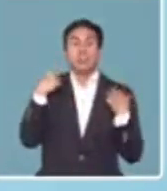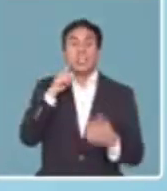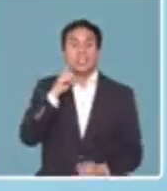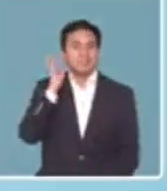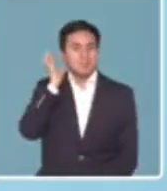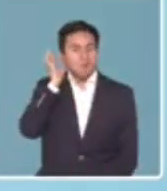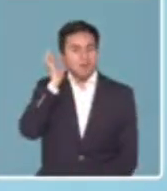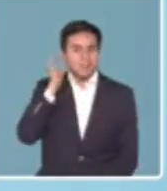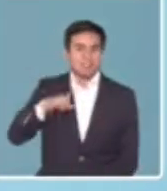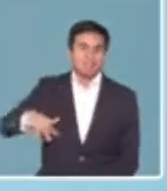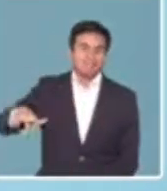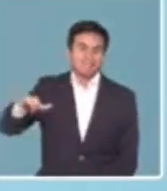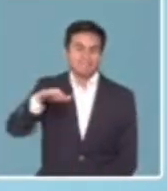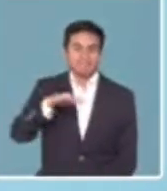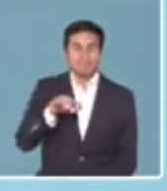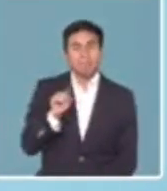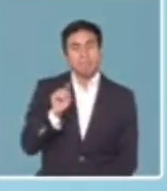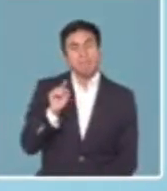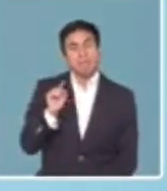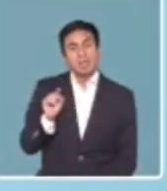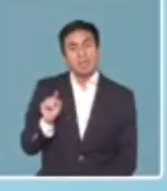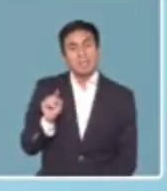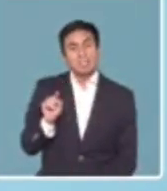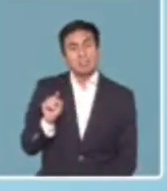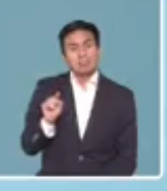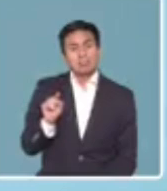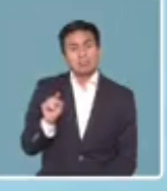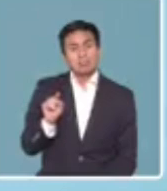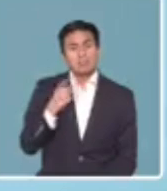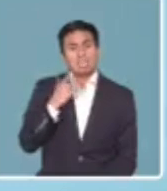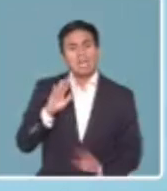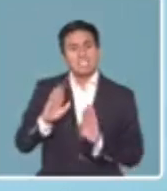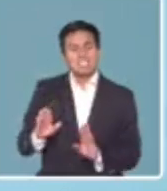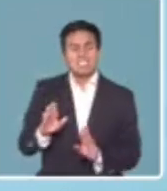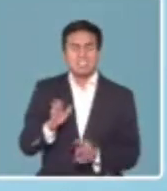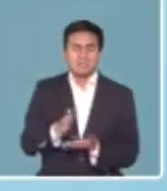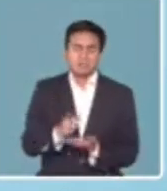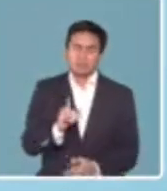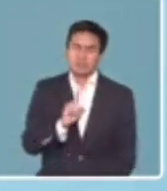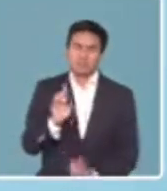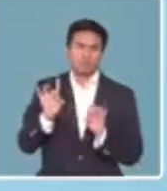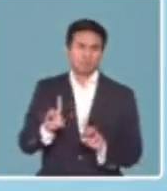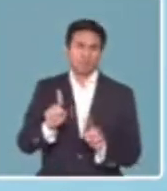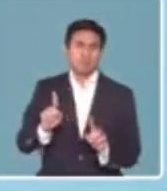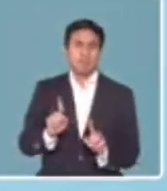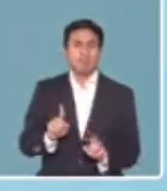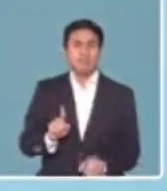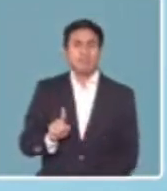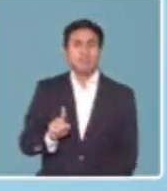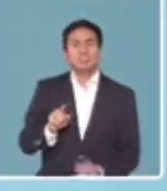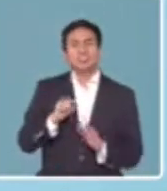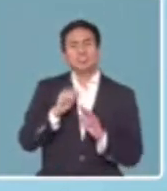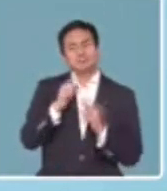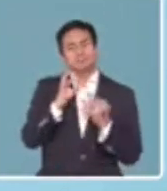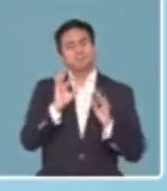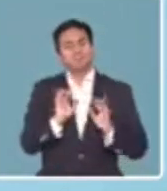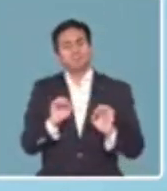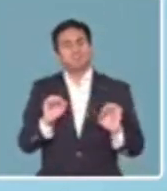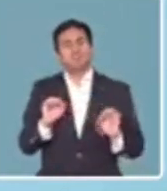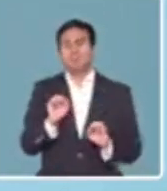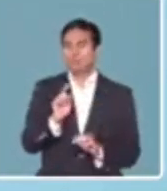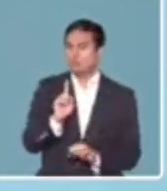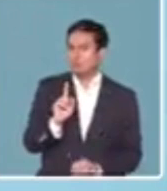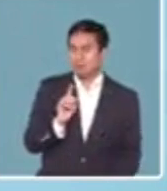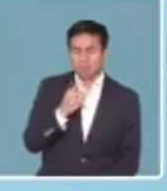mujeres. Y eso no tiene por qué ser así, si no tenemos nada a los dedos crespos nosotros.